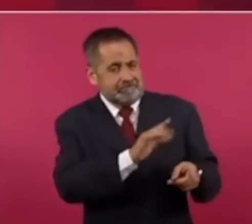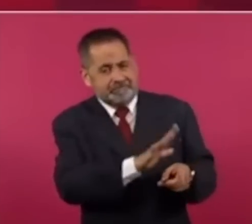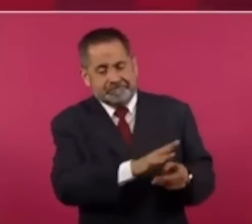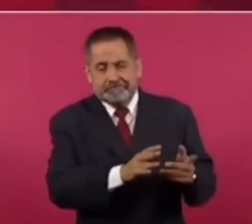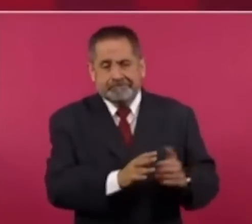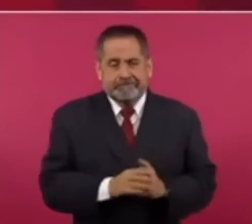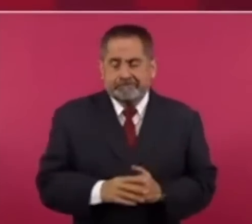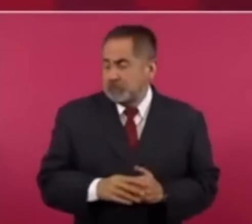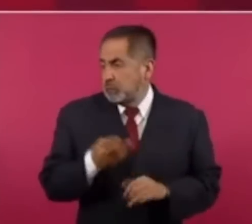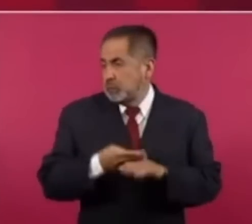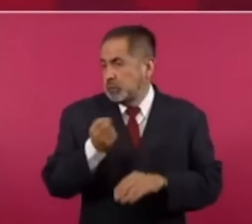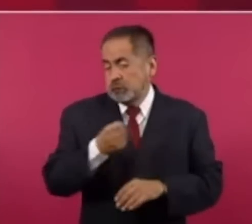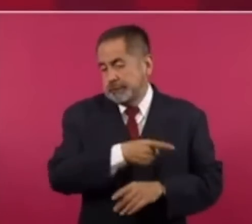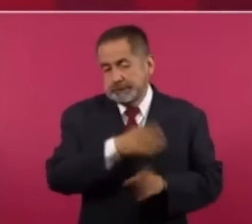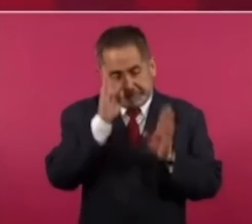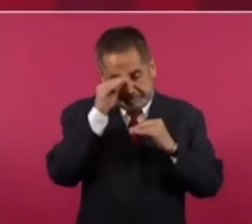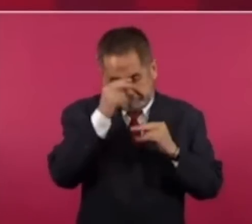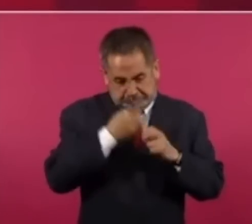que puede haber.